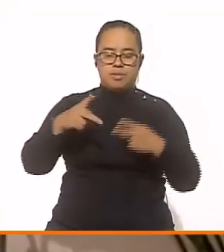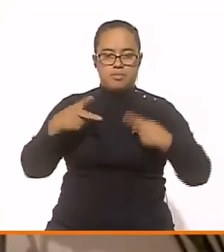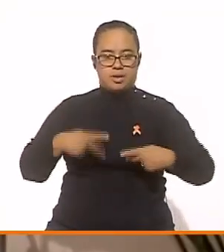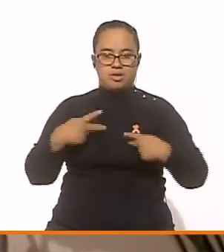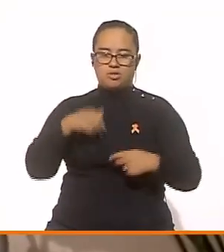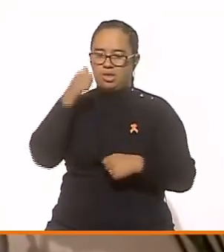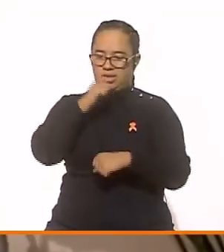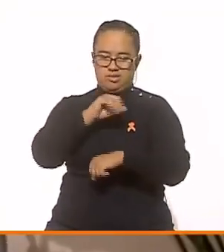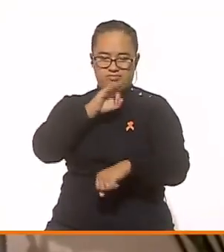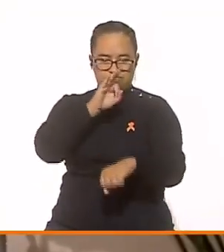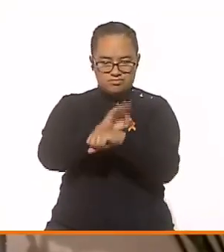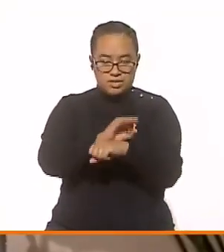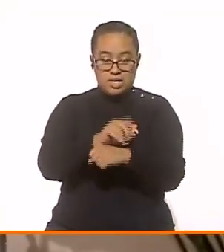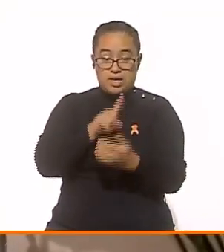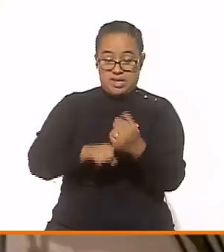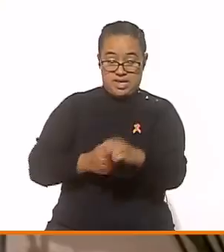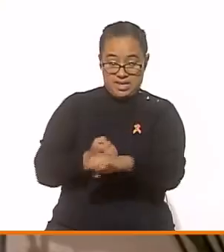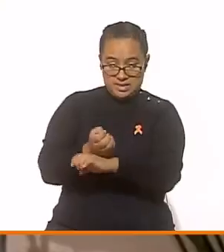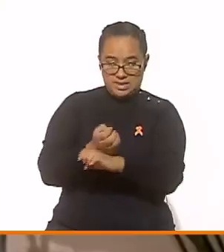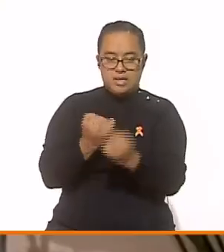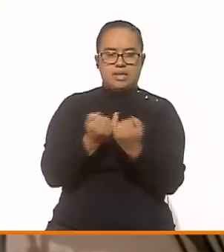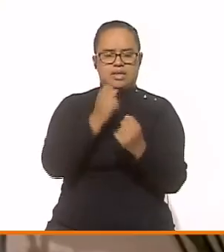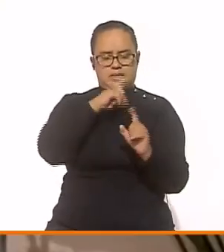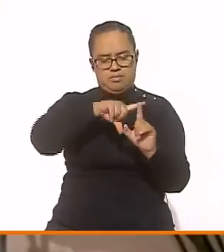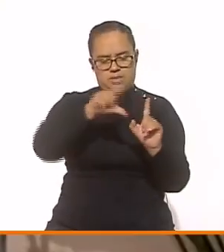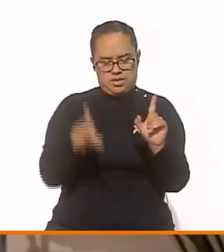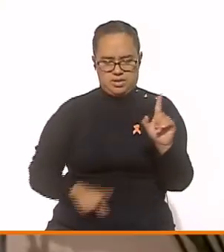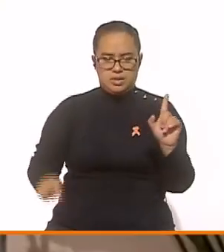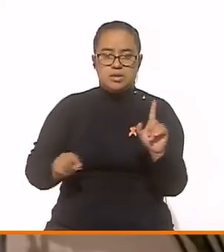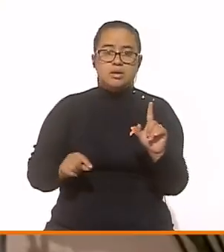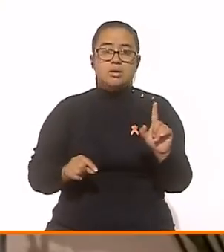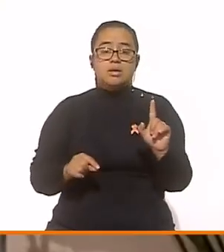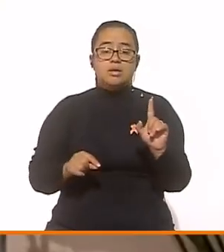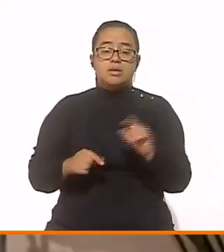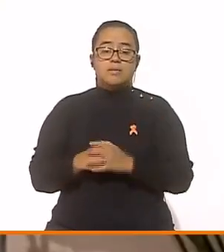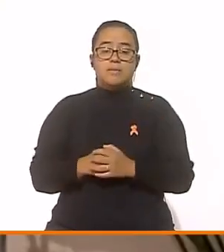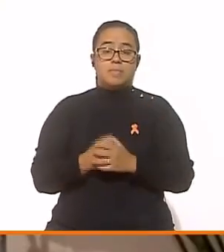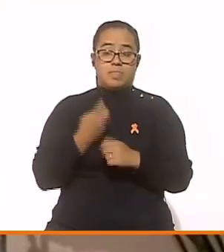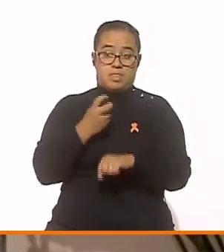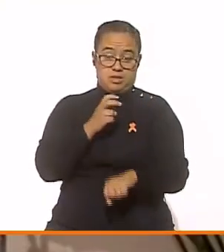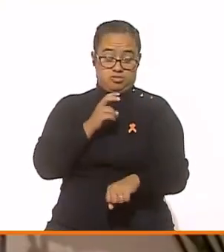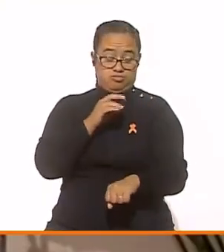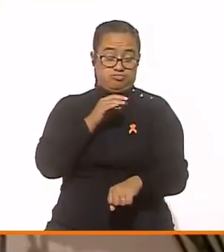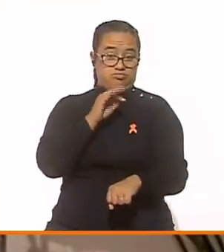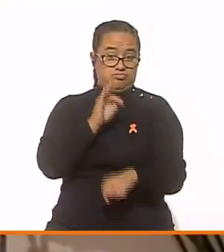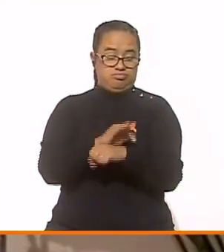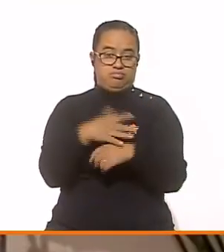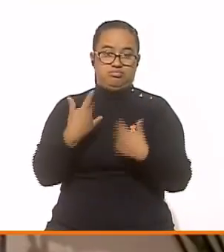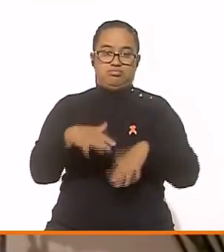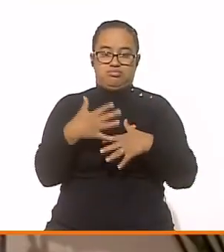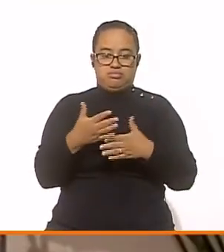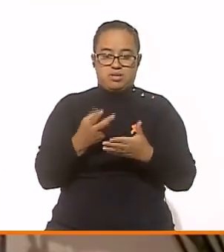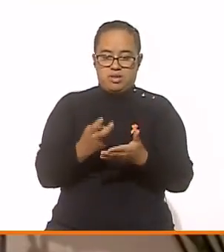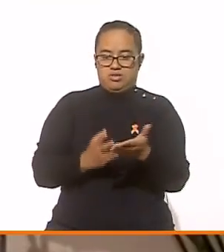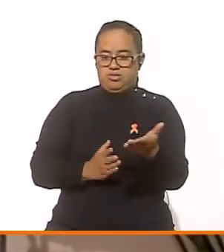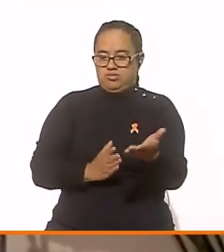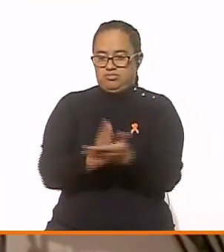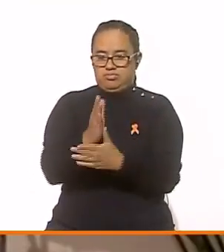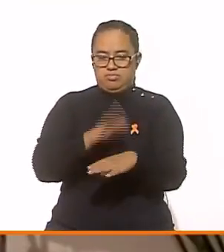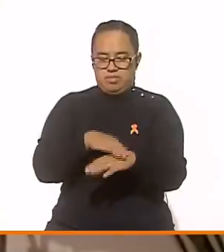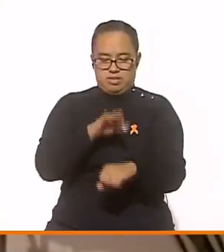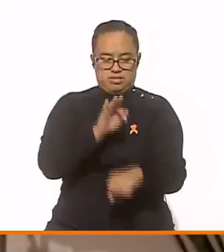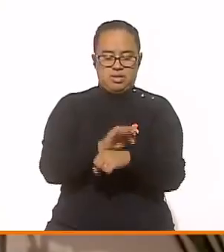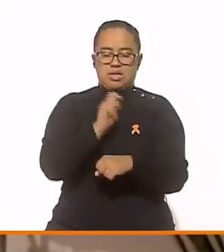activistas, tanto del Estado como a nivel nacional, este hecho representa un paso histórico en la defensa de nuestros